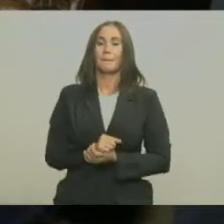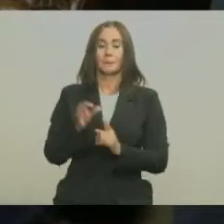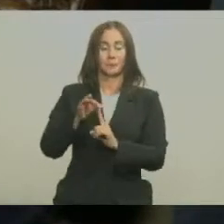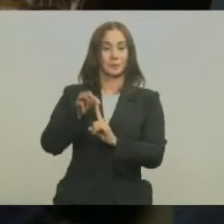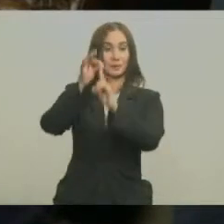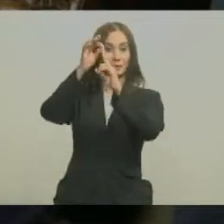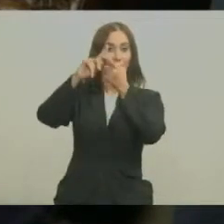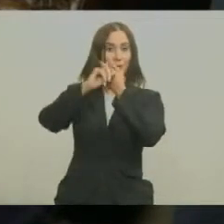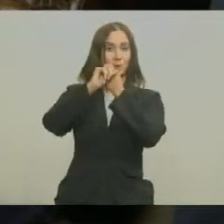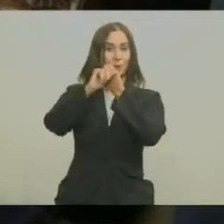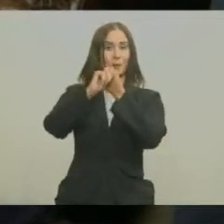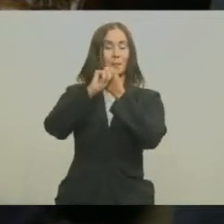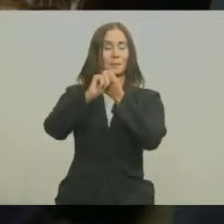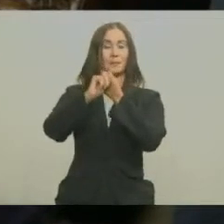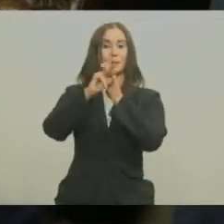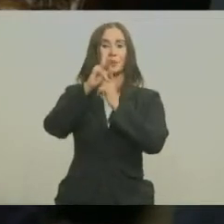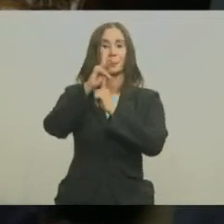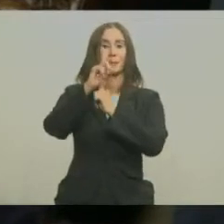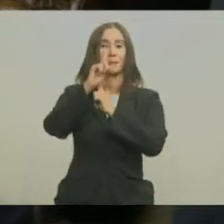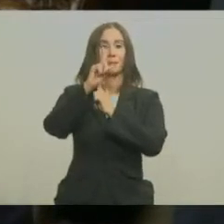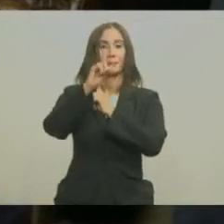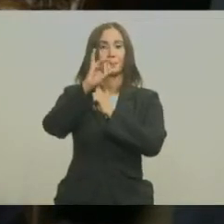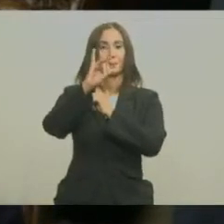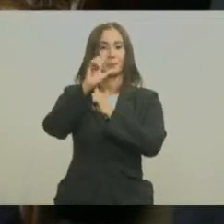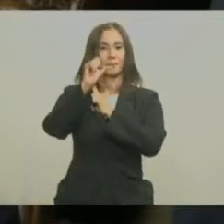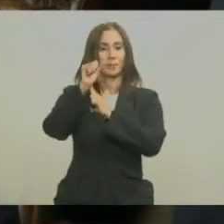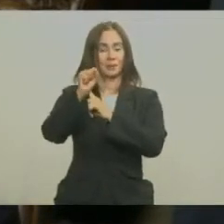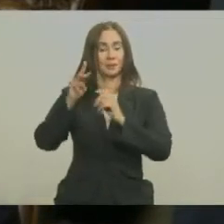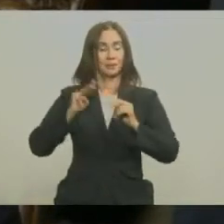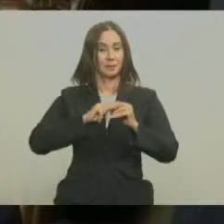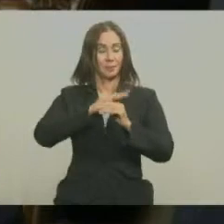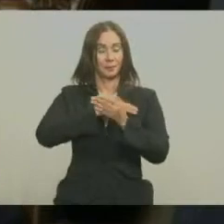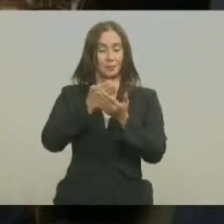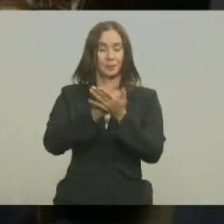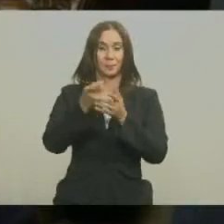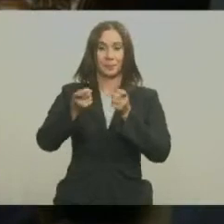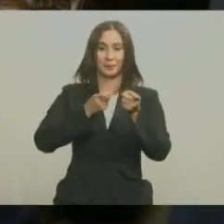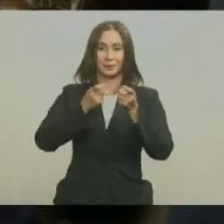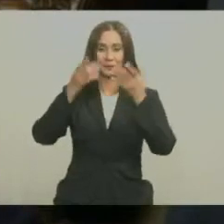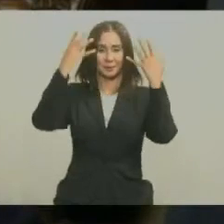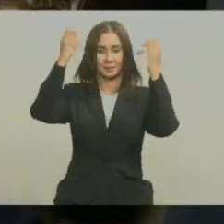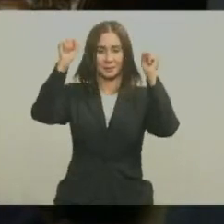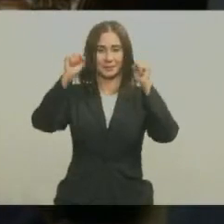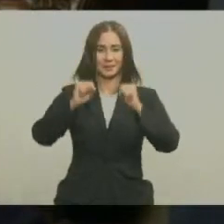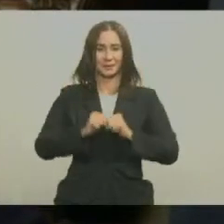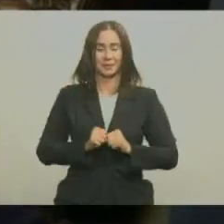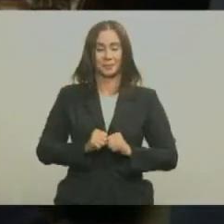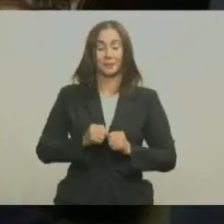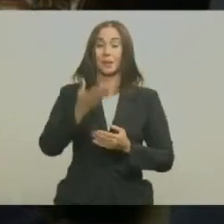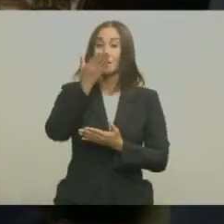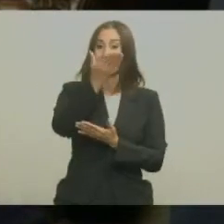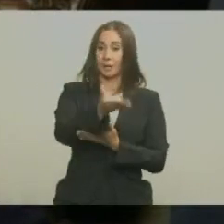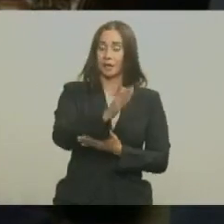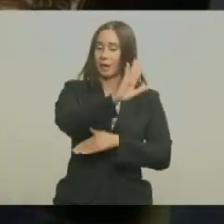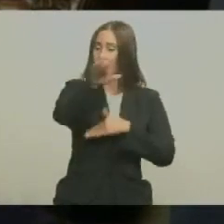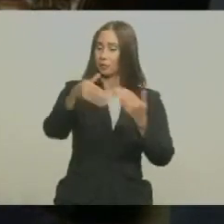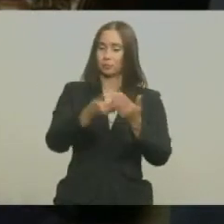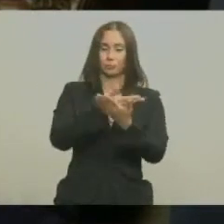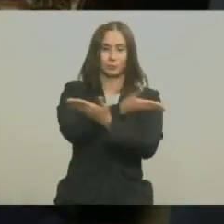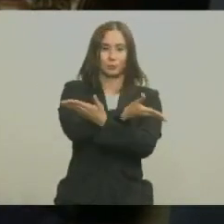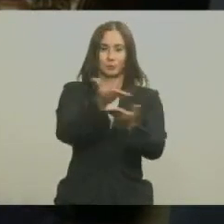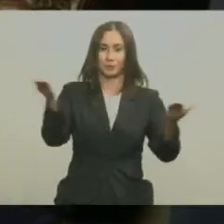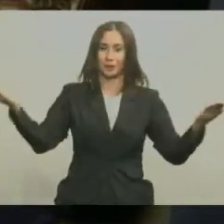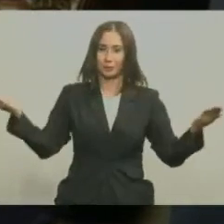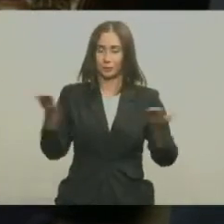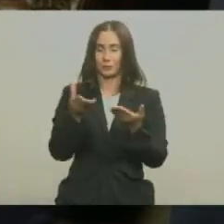Distinguido amigo Paliza, ministro administrativo de la presidencia, y en él a todos y cada